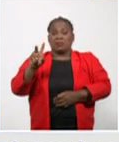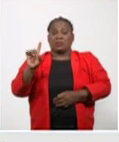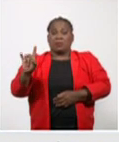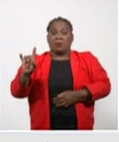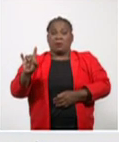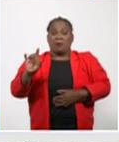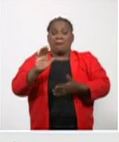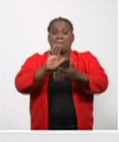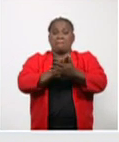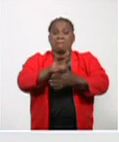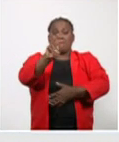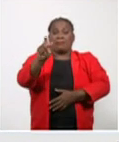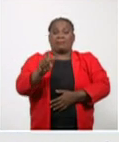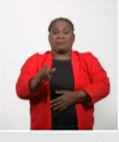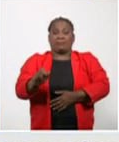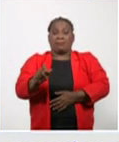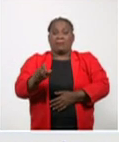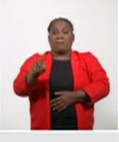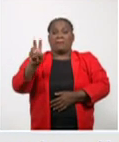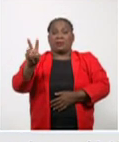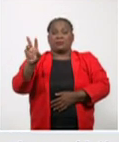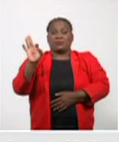Mayabeque 28,